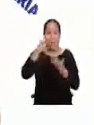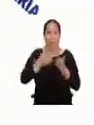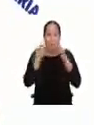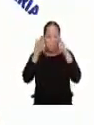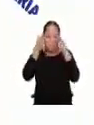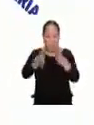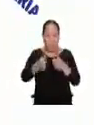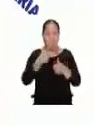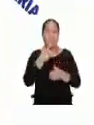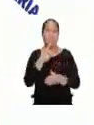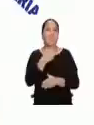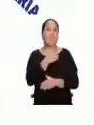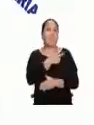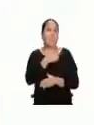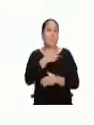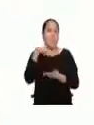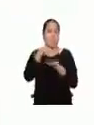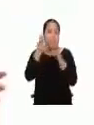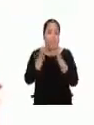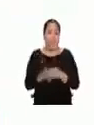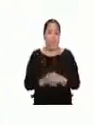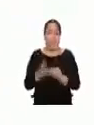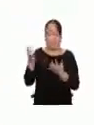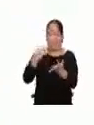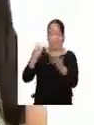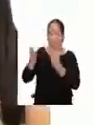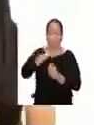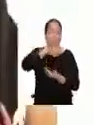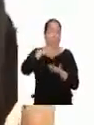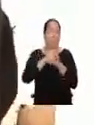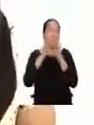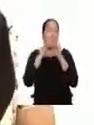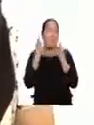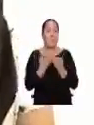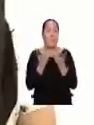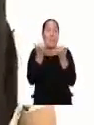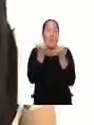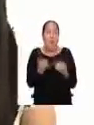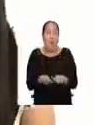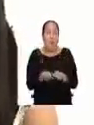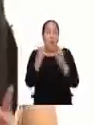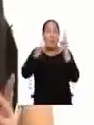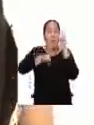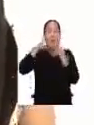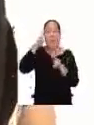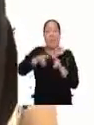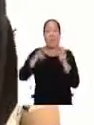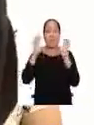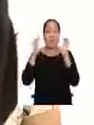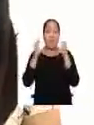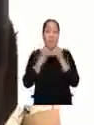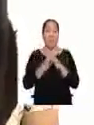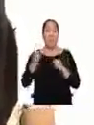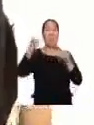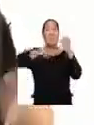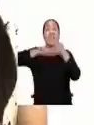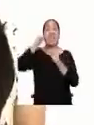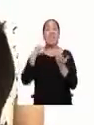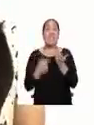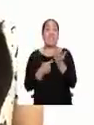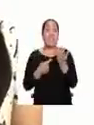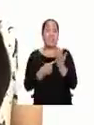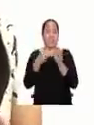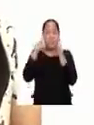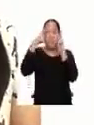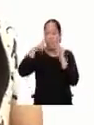estudiantes de segundo de secundaria, pero pueden pasarle la voz a toda su familia. Hoy desarrollaremos el área de ciencia y tecnología. ¿Se